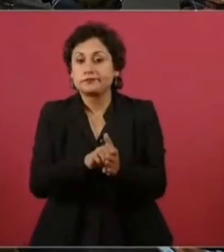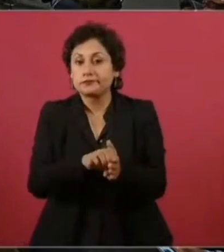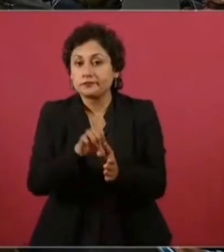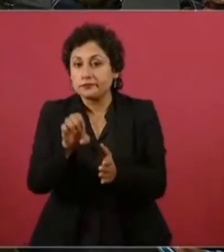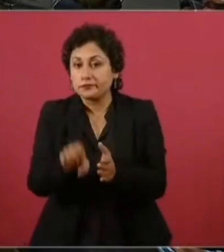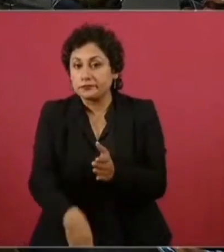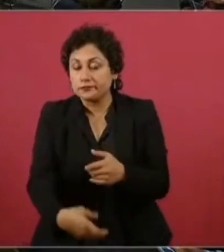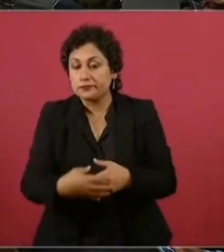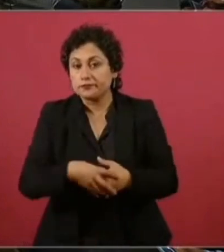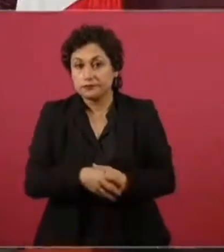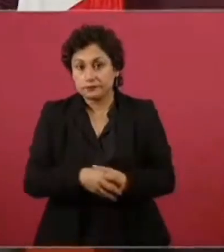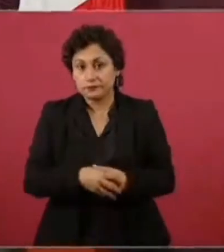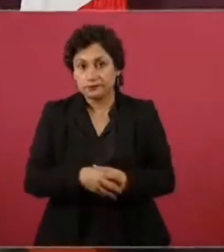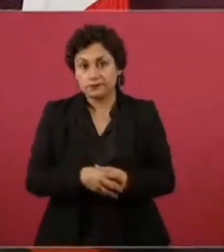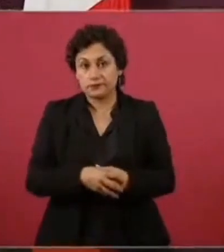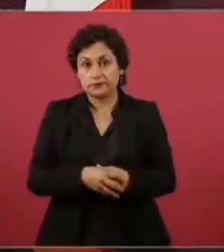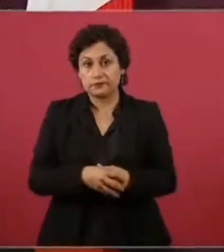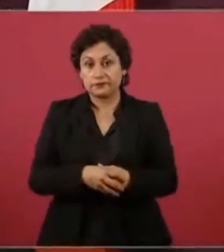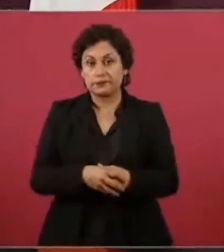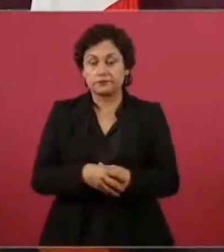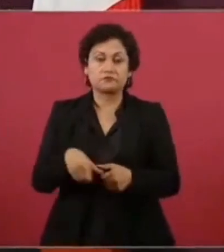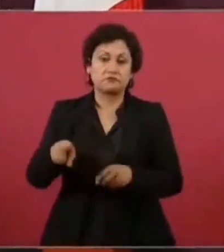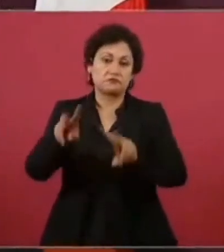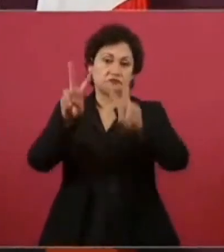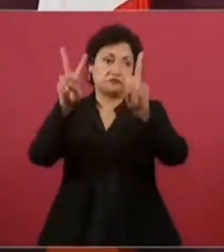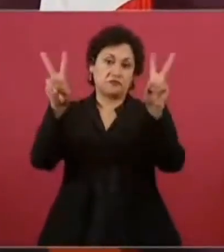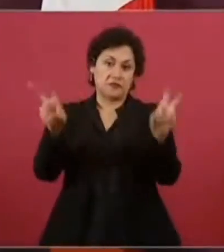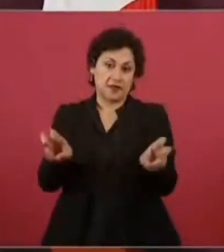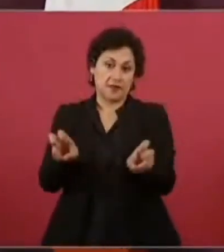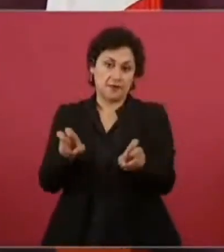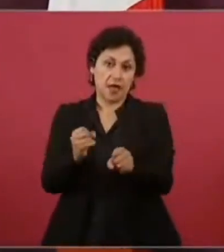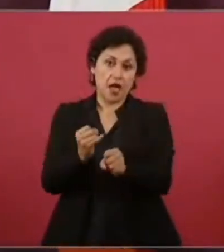la Oficina de Inteligencia Financiera